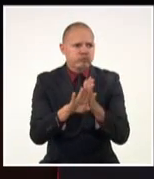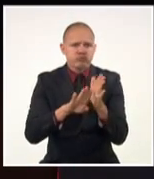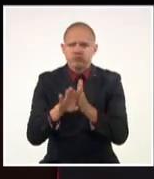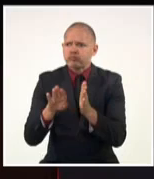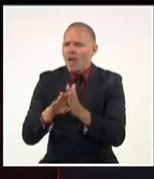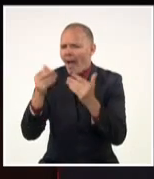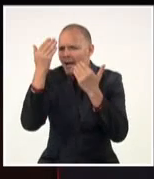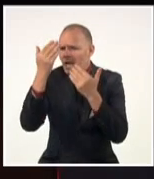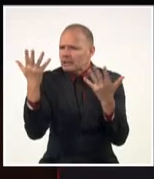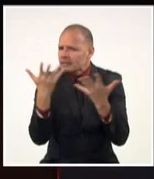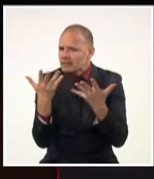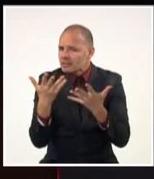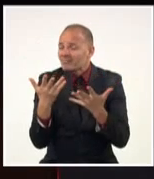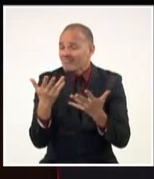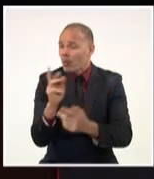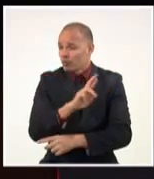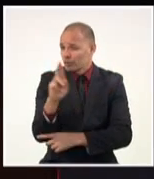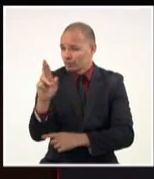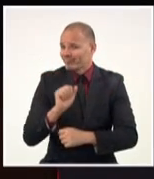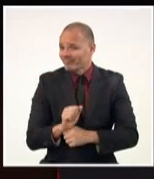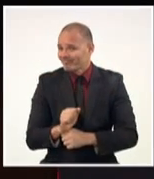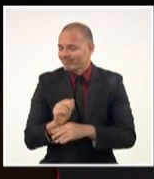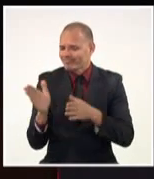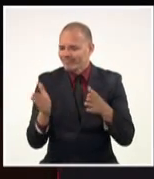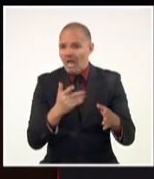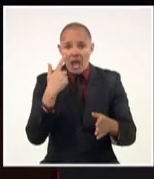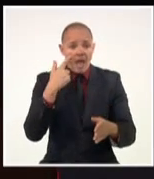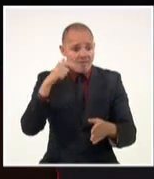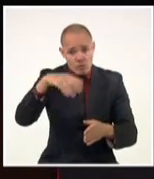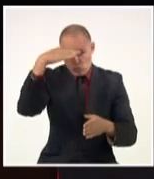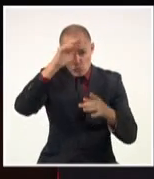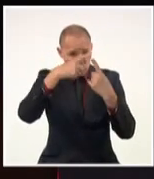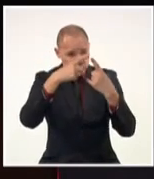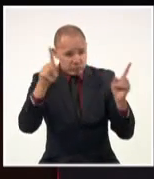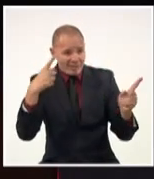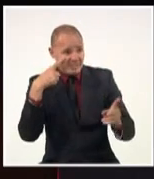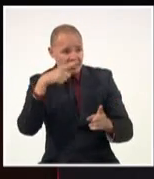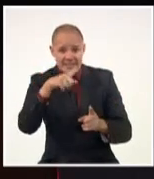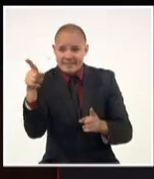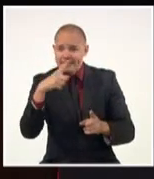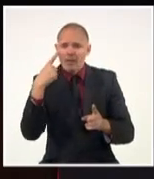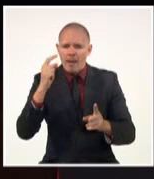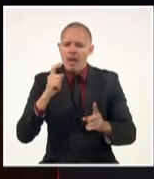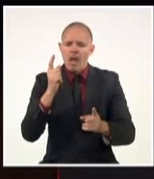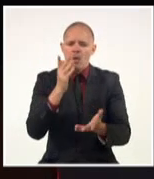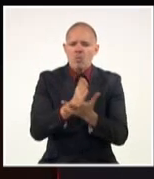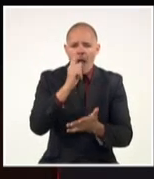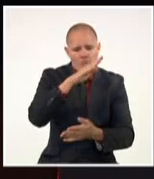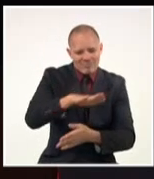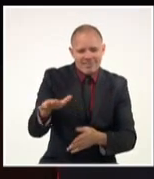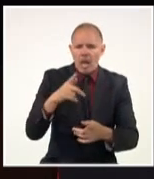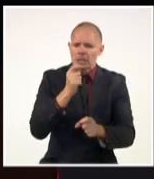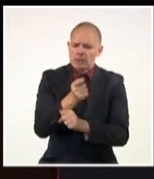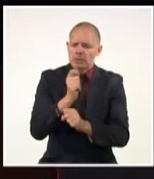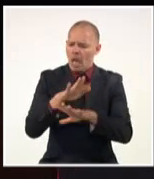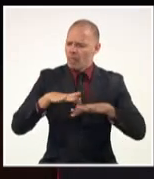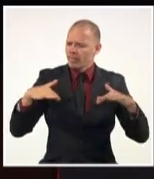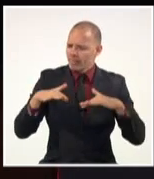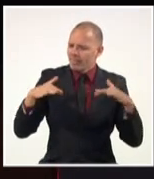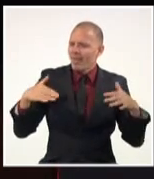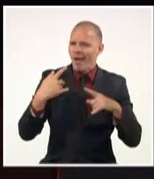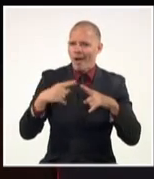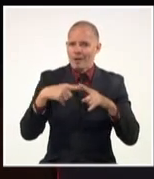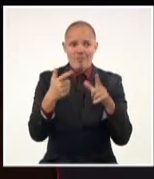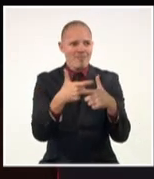radicalmente nuevas en que se desenvuelve la educación física y la actividad deportiva, así como su masividad, han